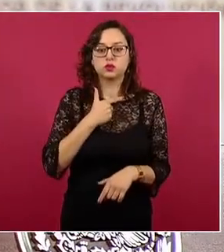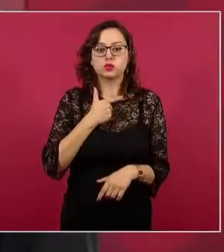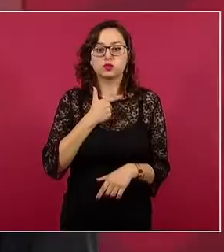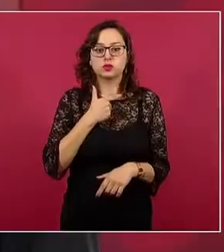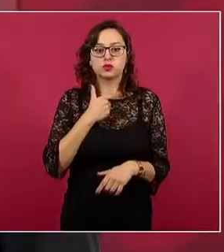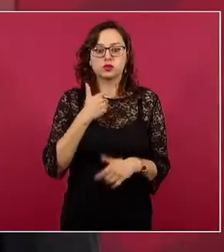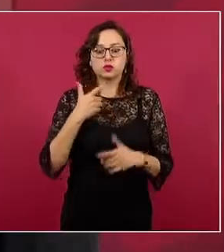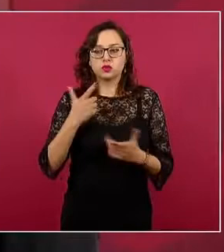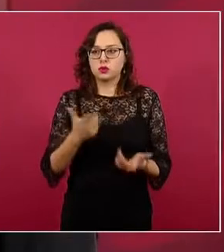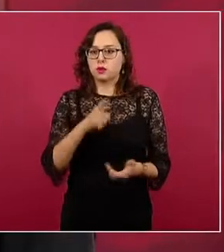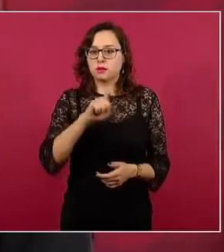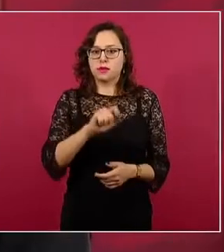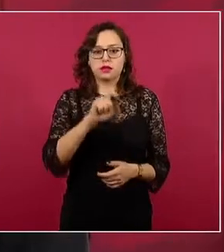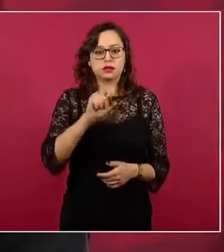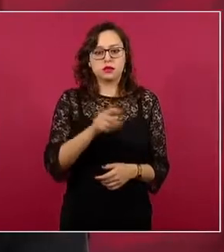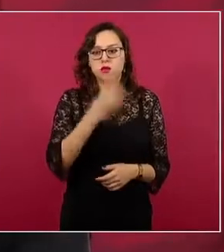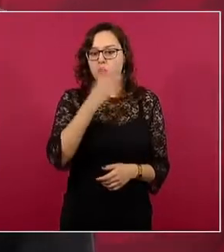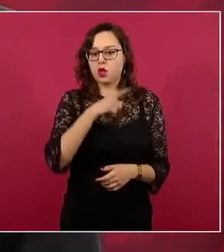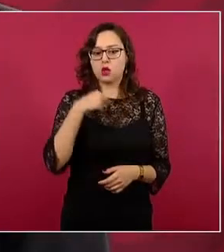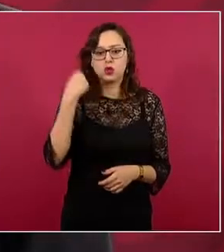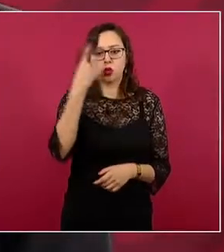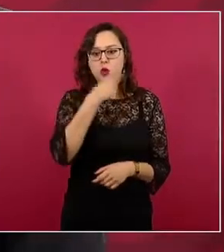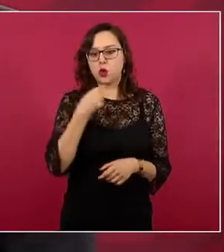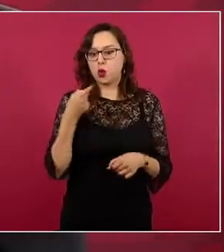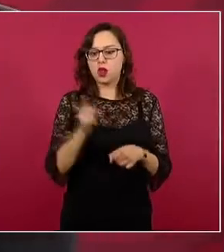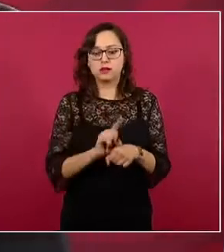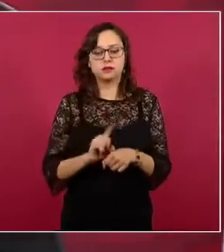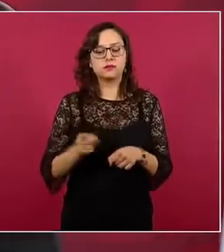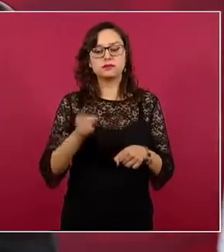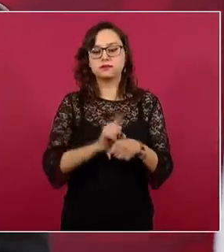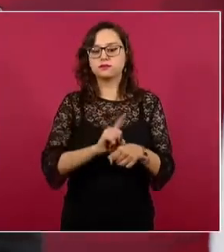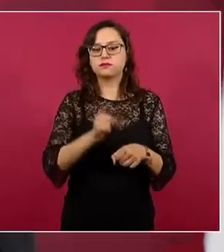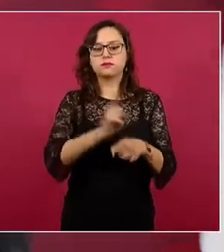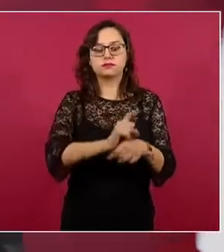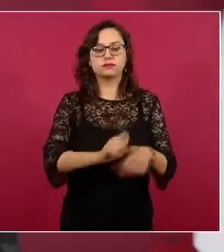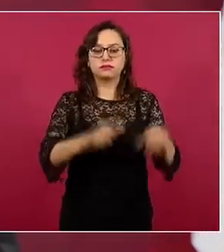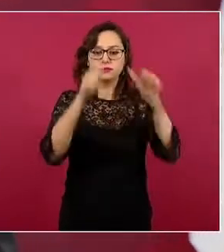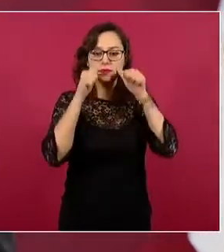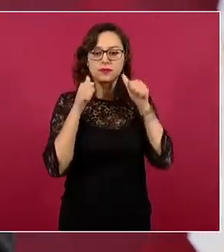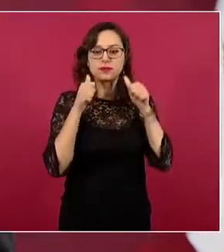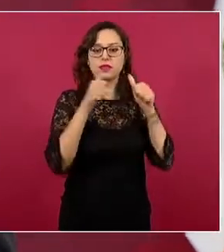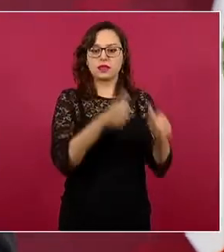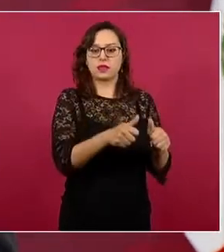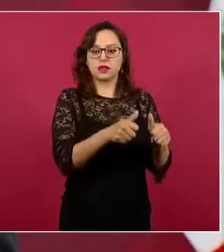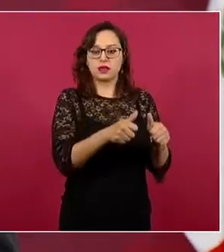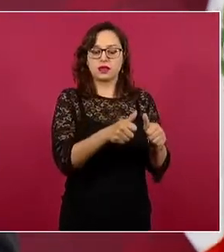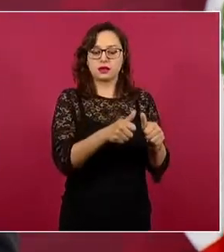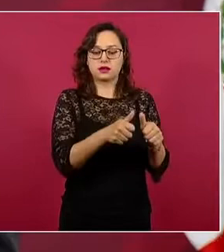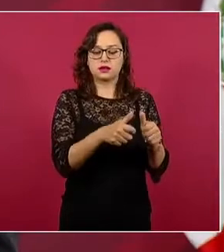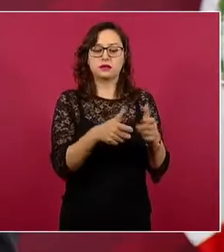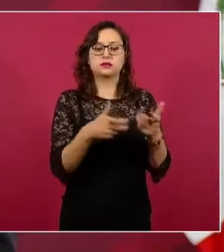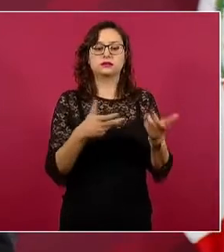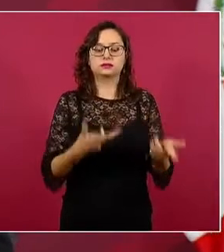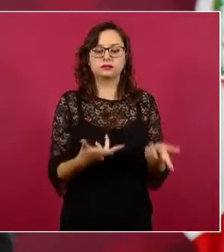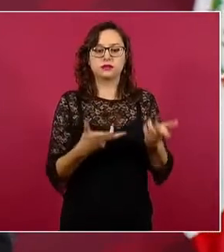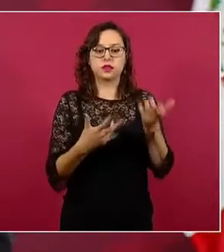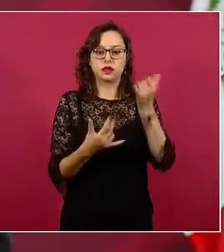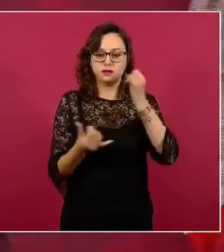atención permanente, que los análisis clínicos,